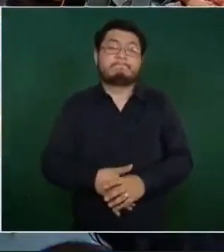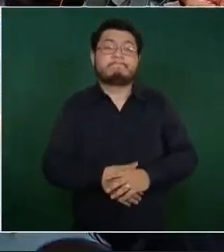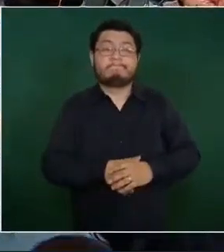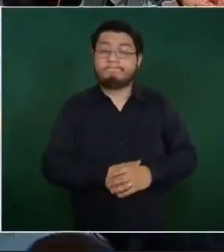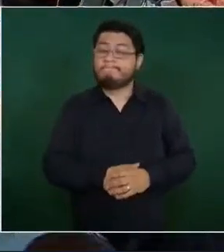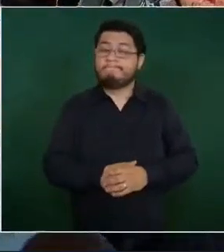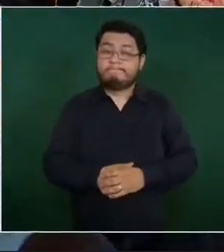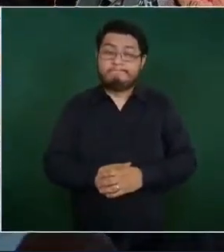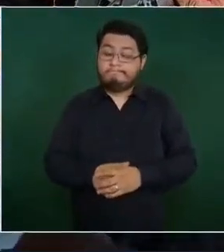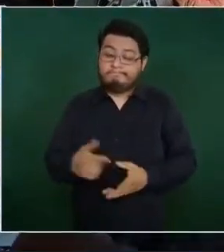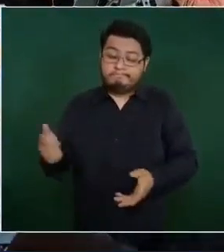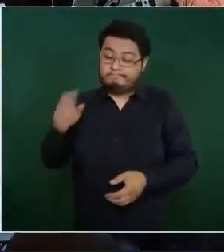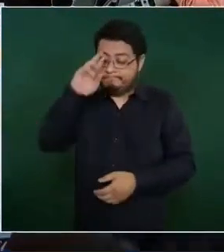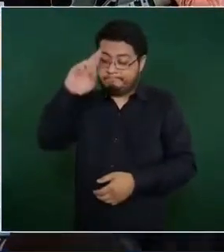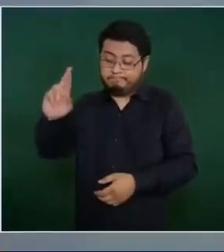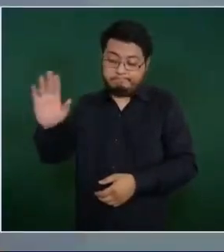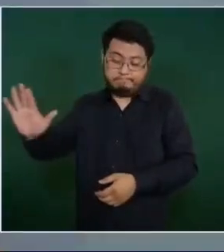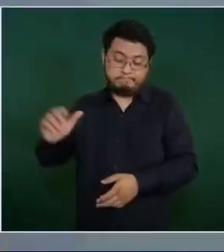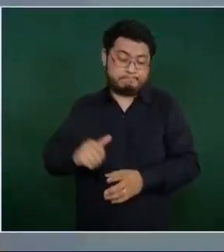pues ya cumplimos.